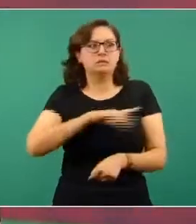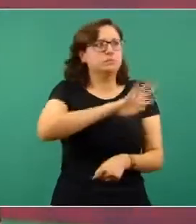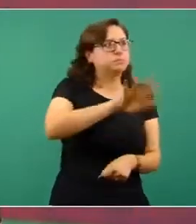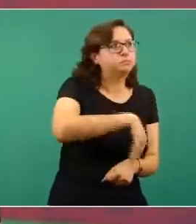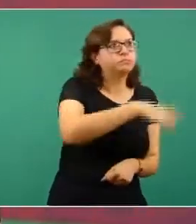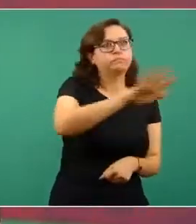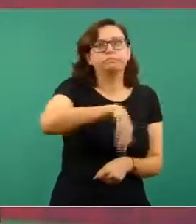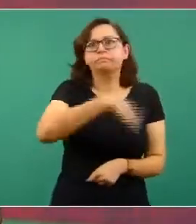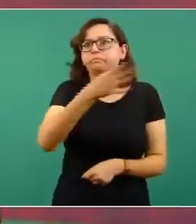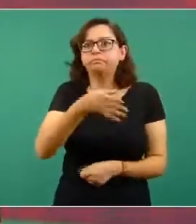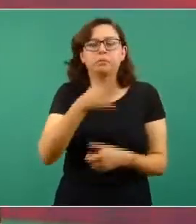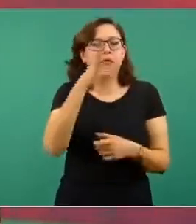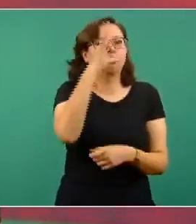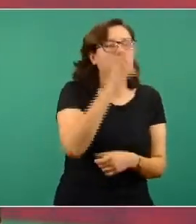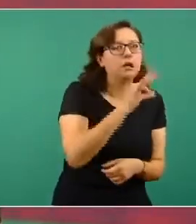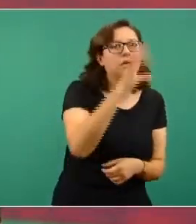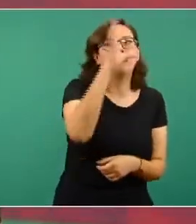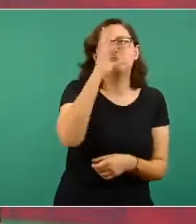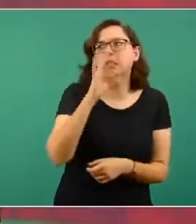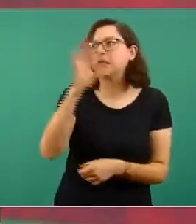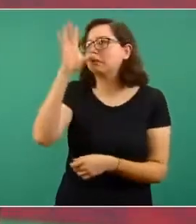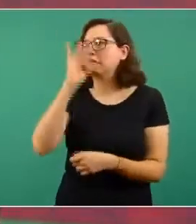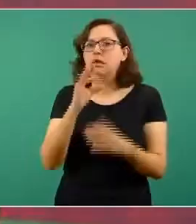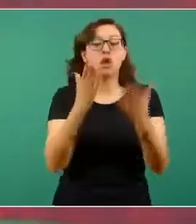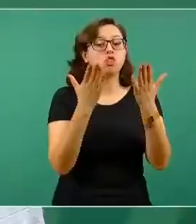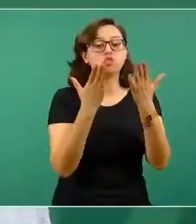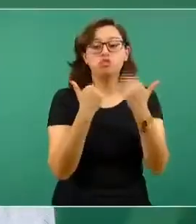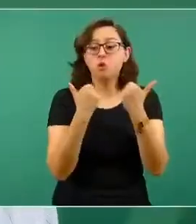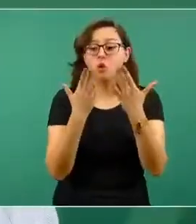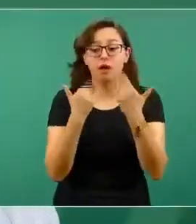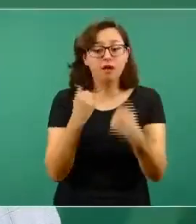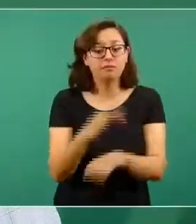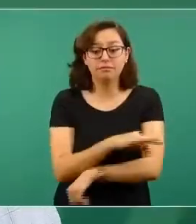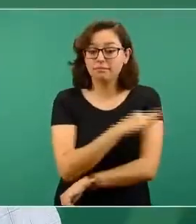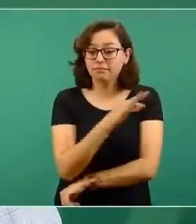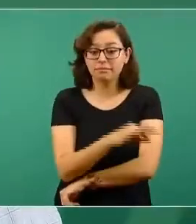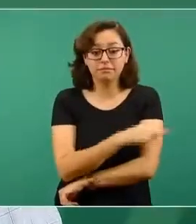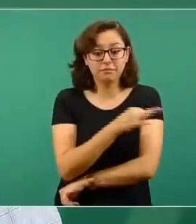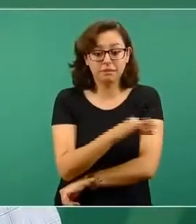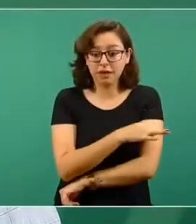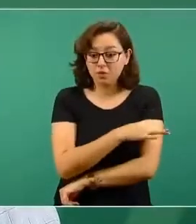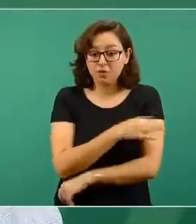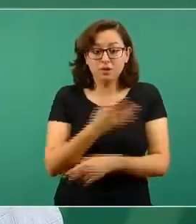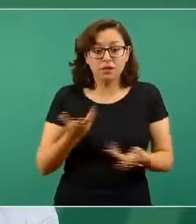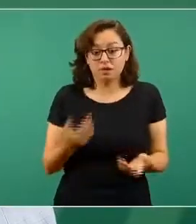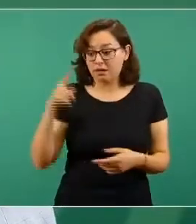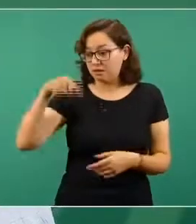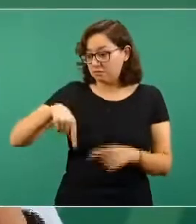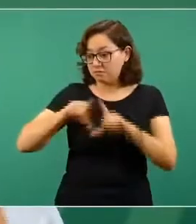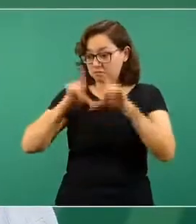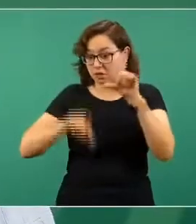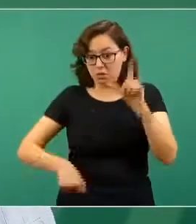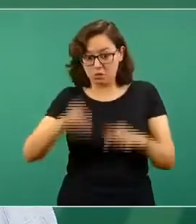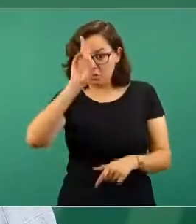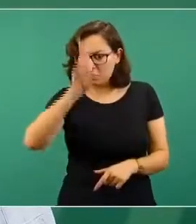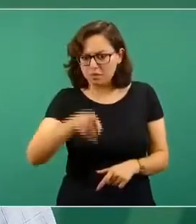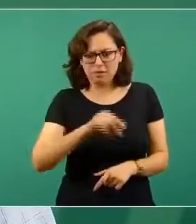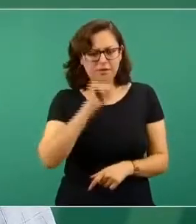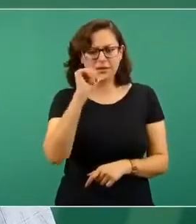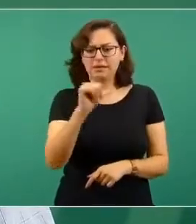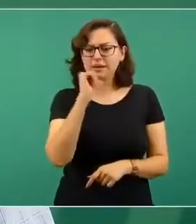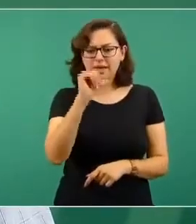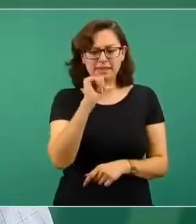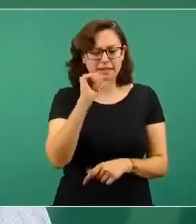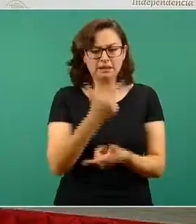federativas lamentablemente no pudieron continuar, no porque hubiera restricciones en el país, inclusive ya hay